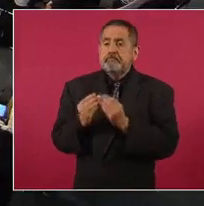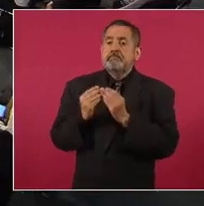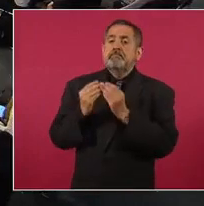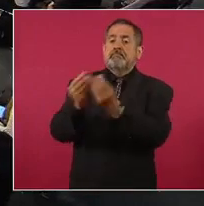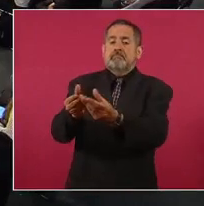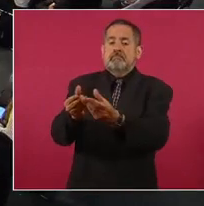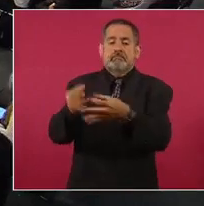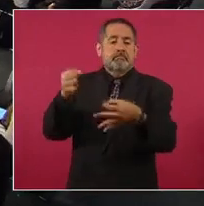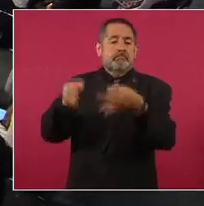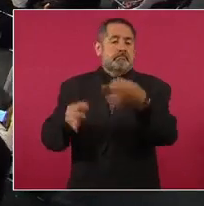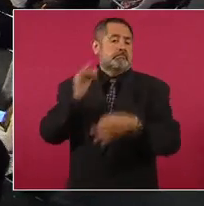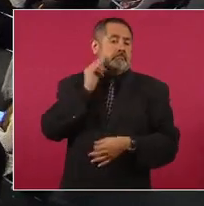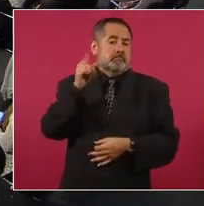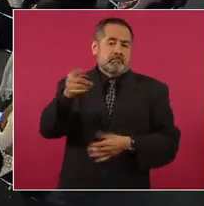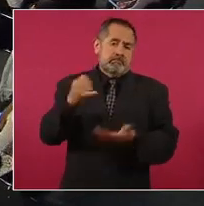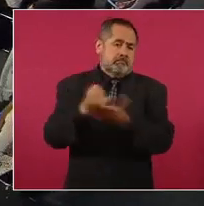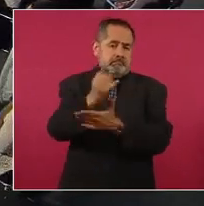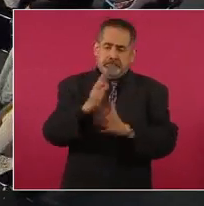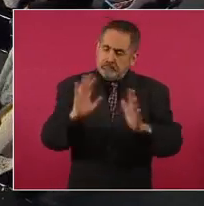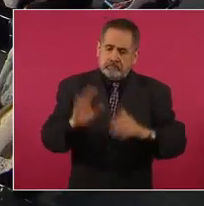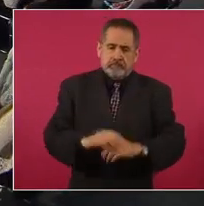diferenciado.